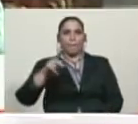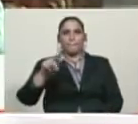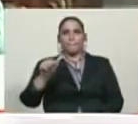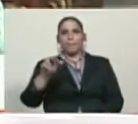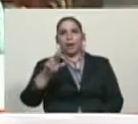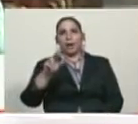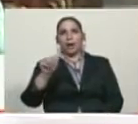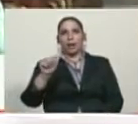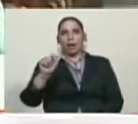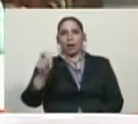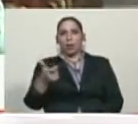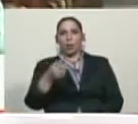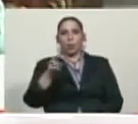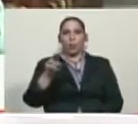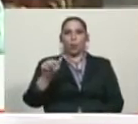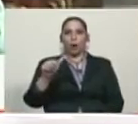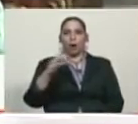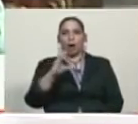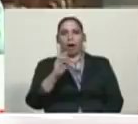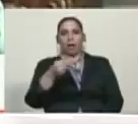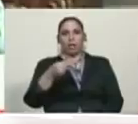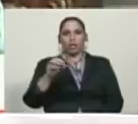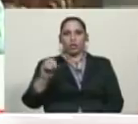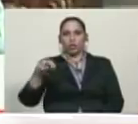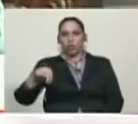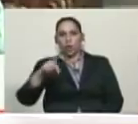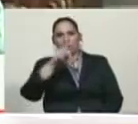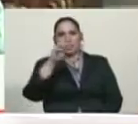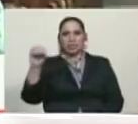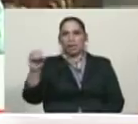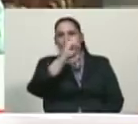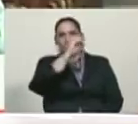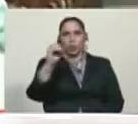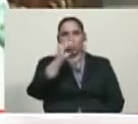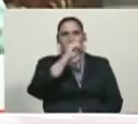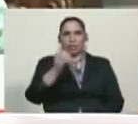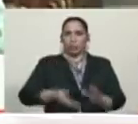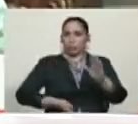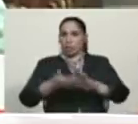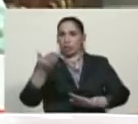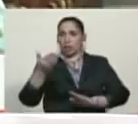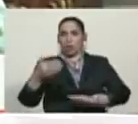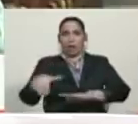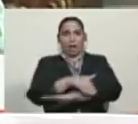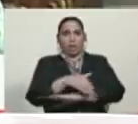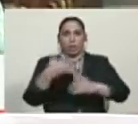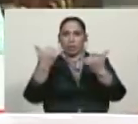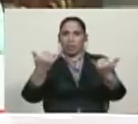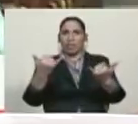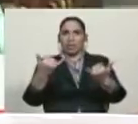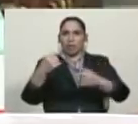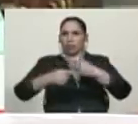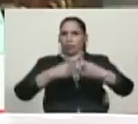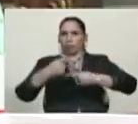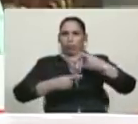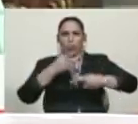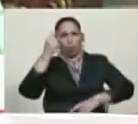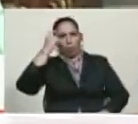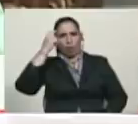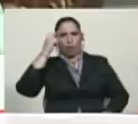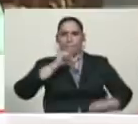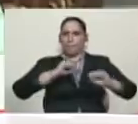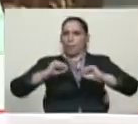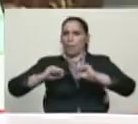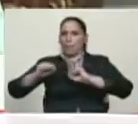en paraguachón salió yo creo que el 100% del pueblo paraguachón salió a la calle ahorita todos los días el pueblo está movilizado en la calle